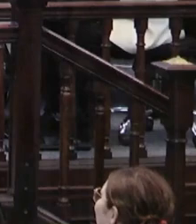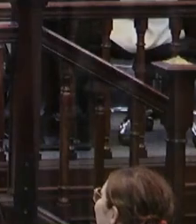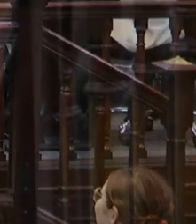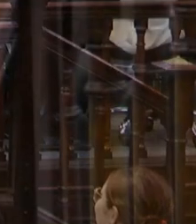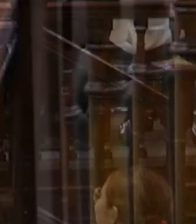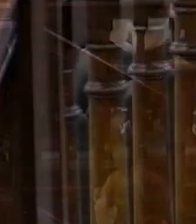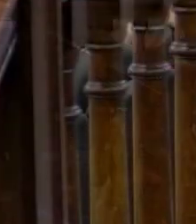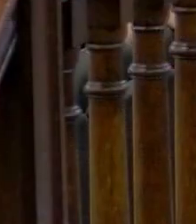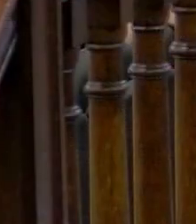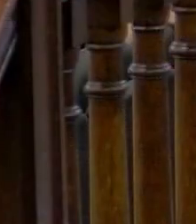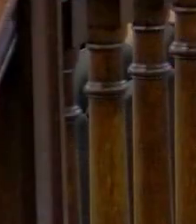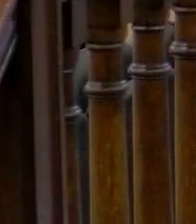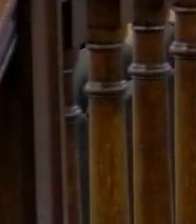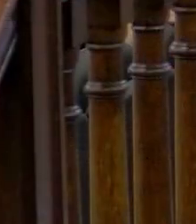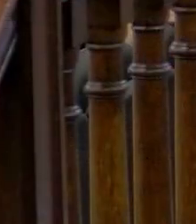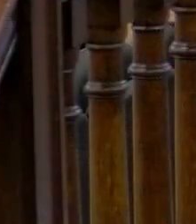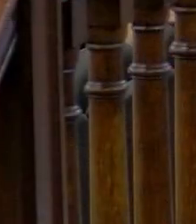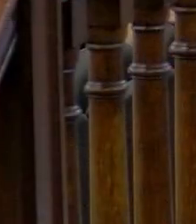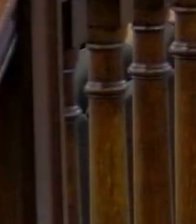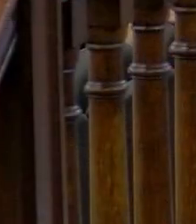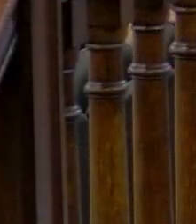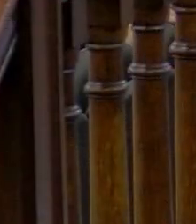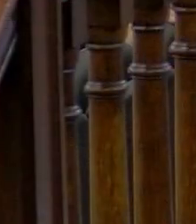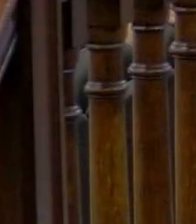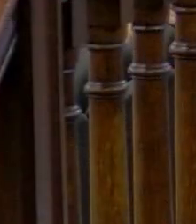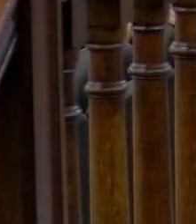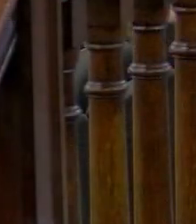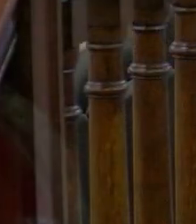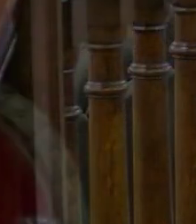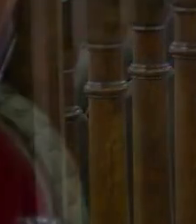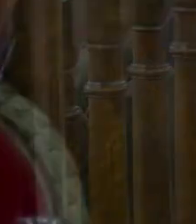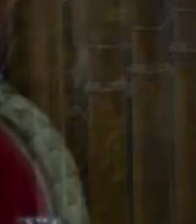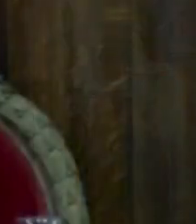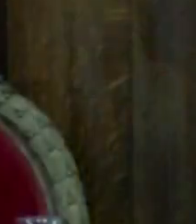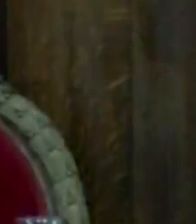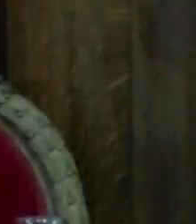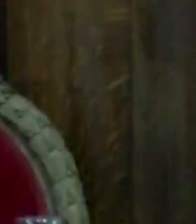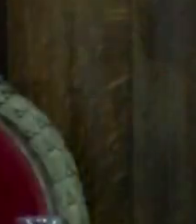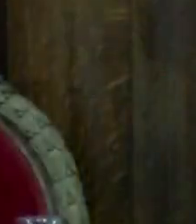como debe terminar. Porque con nosotros.